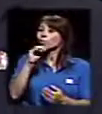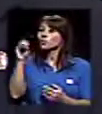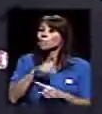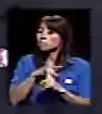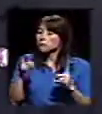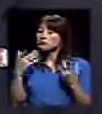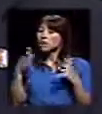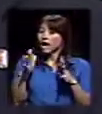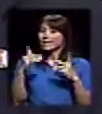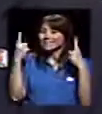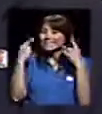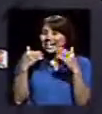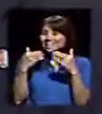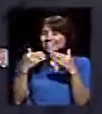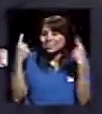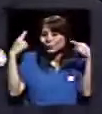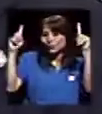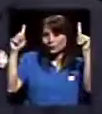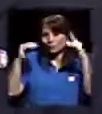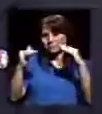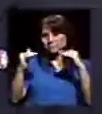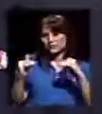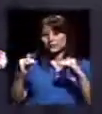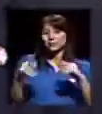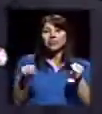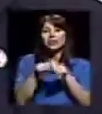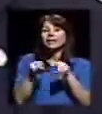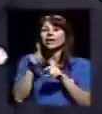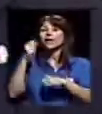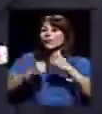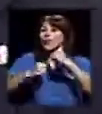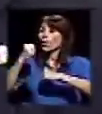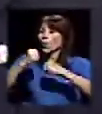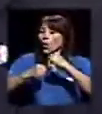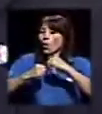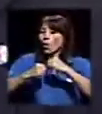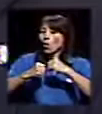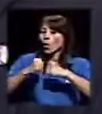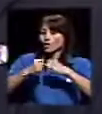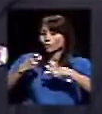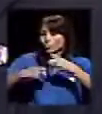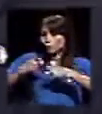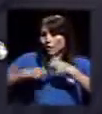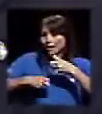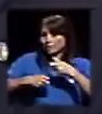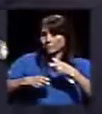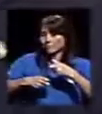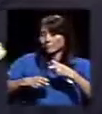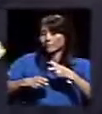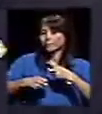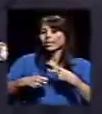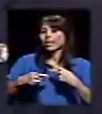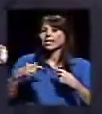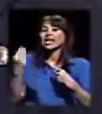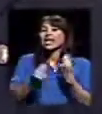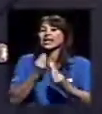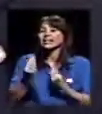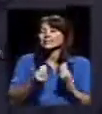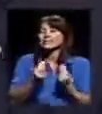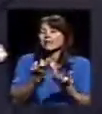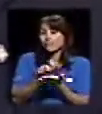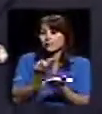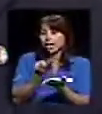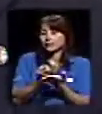más cerca. Luego decía de que hay un problema estructural que a todos nos debería preocupar, que es el tamaño de las finanzas públicas y del